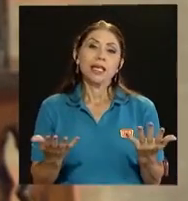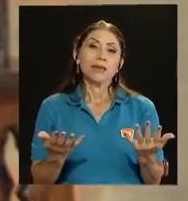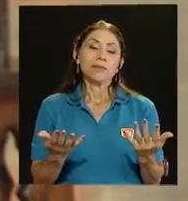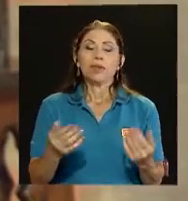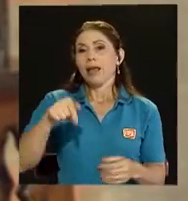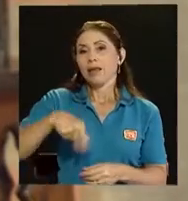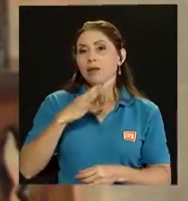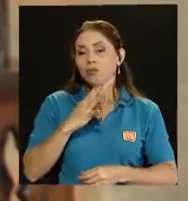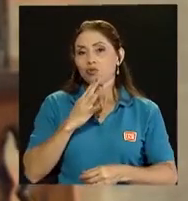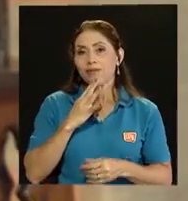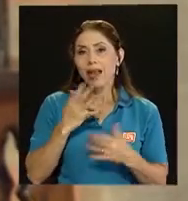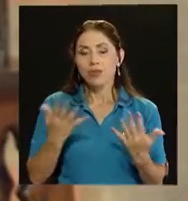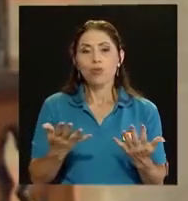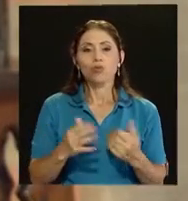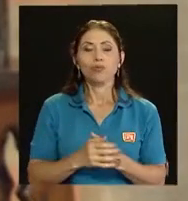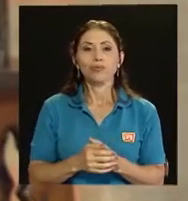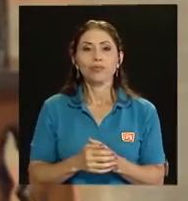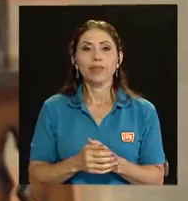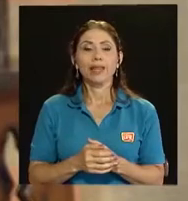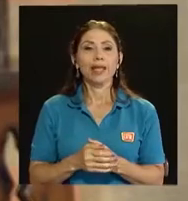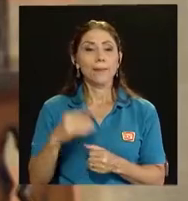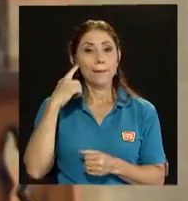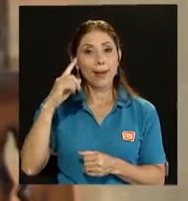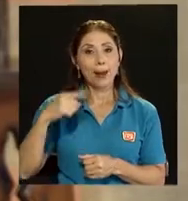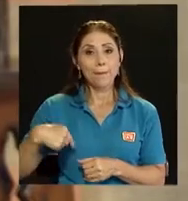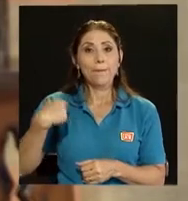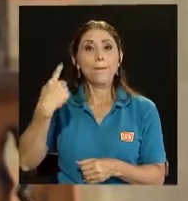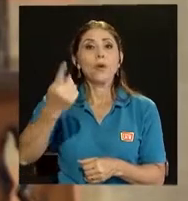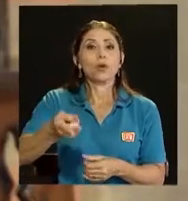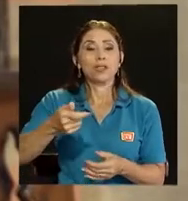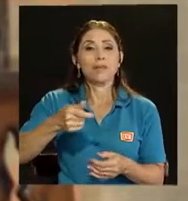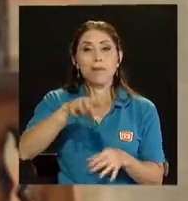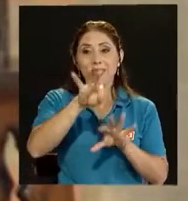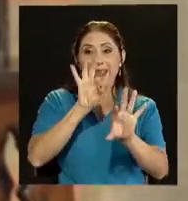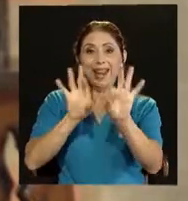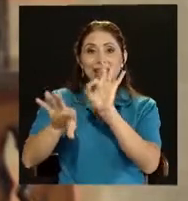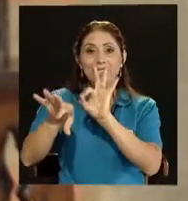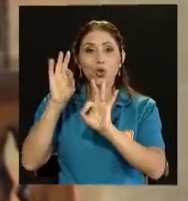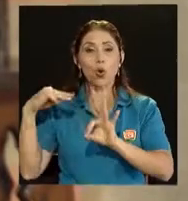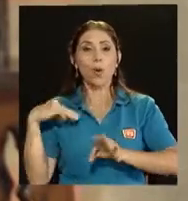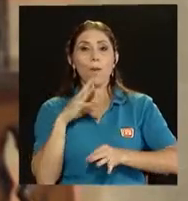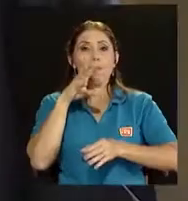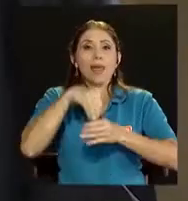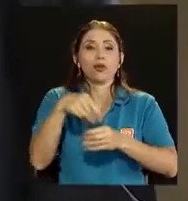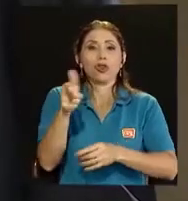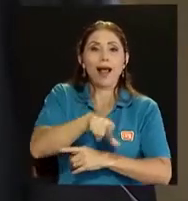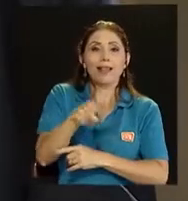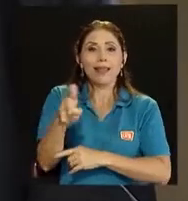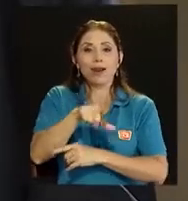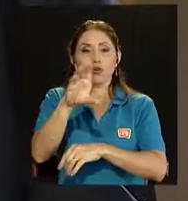estaremos hablando de que para la próxima elección de los miembros alternos del Consejo de Seguridad,